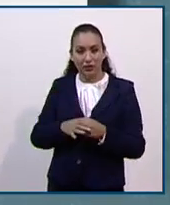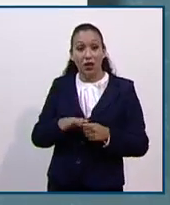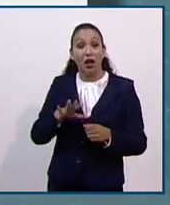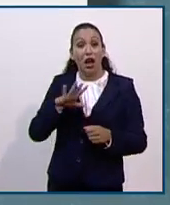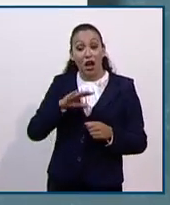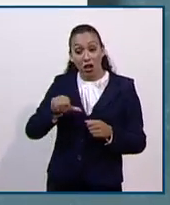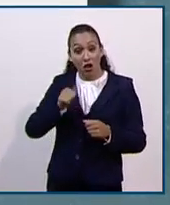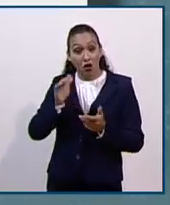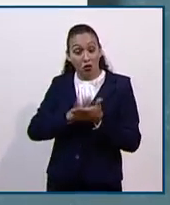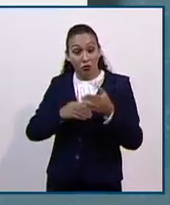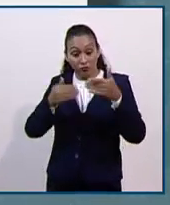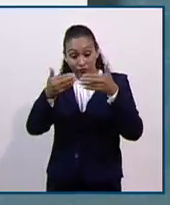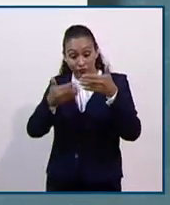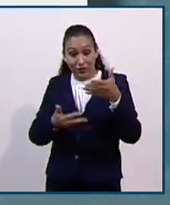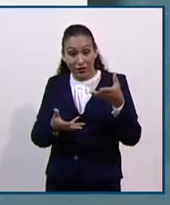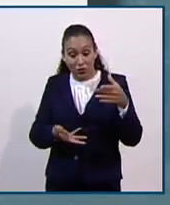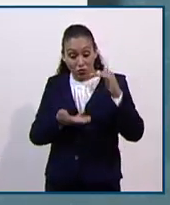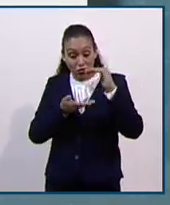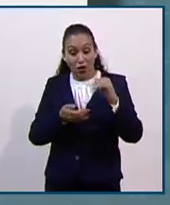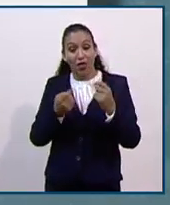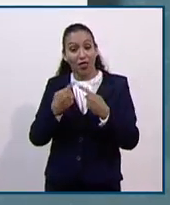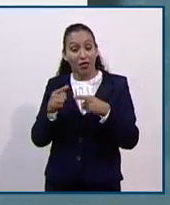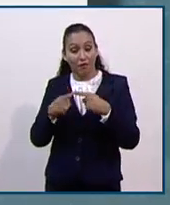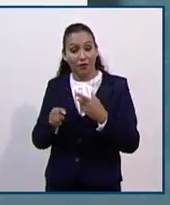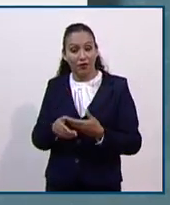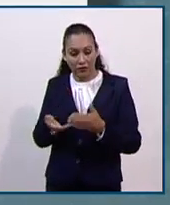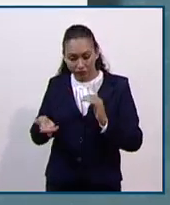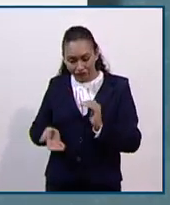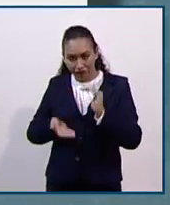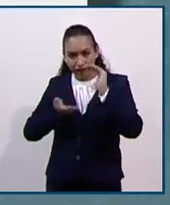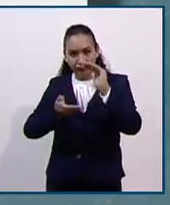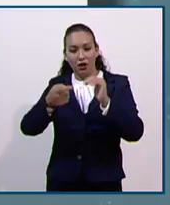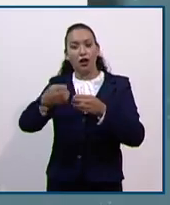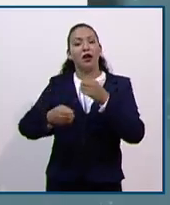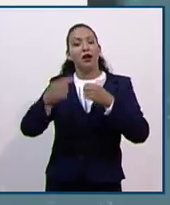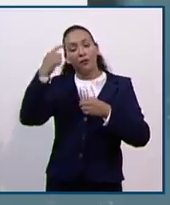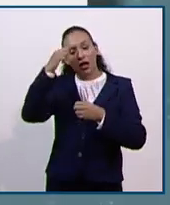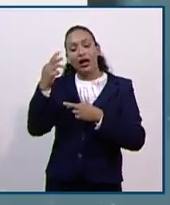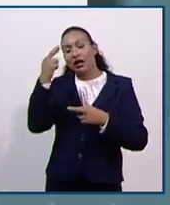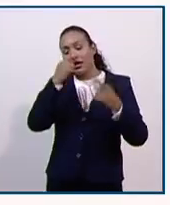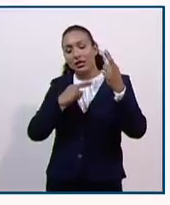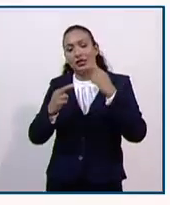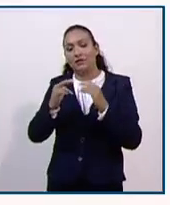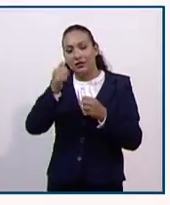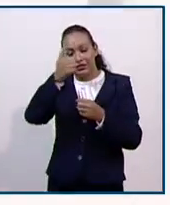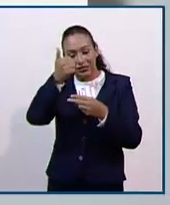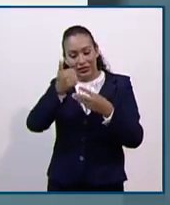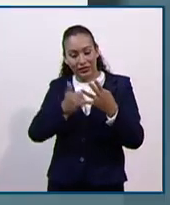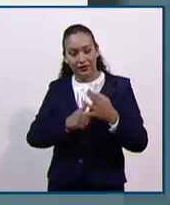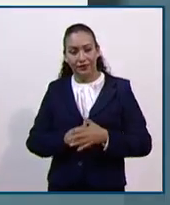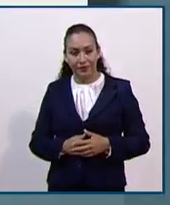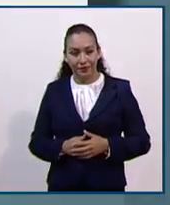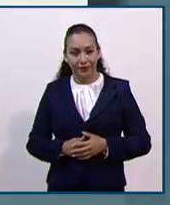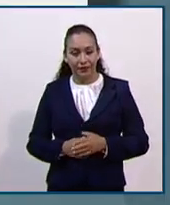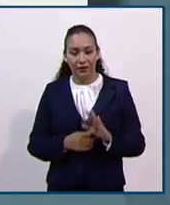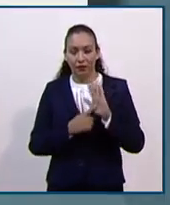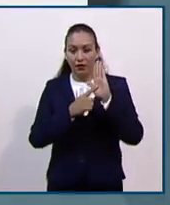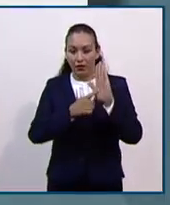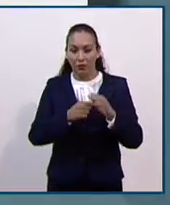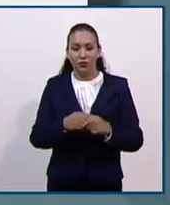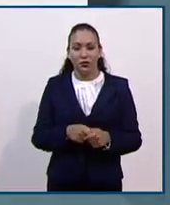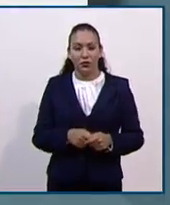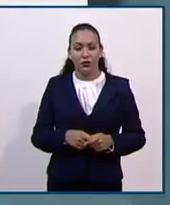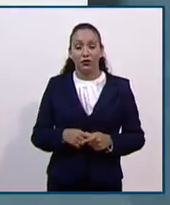casos distintos, con el fin de que el Pleno de la Corte resuelva lo conducente. Se dio a conocer que, de acuerdo de